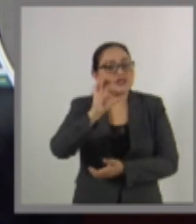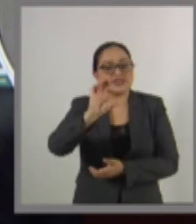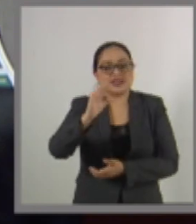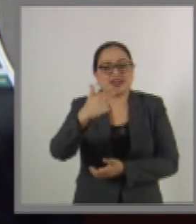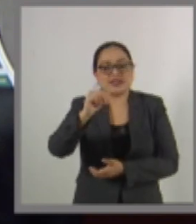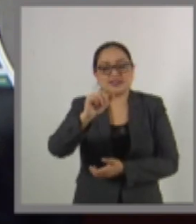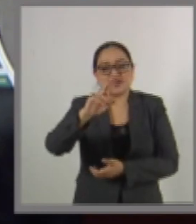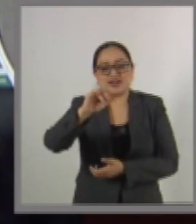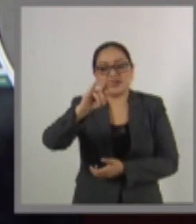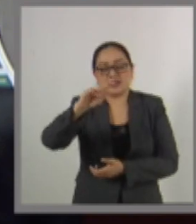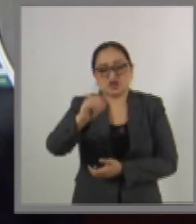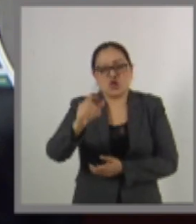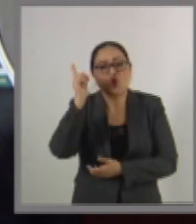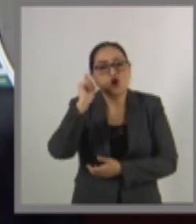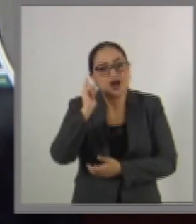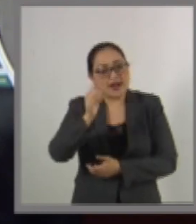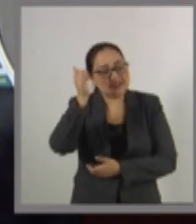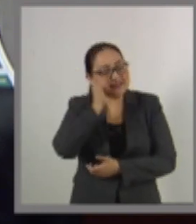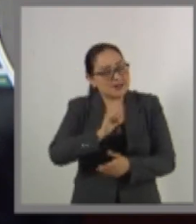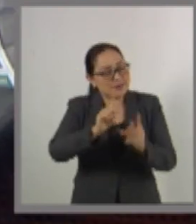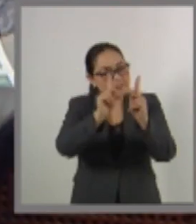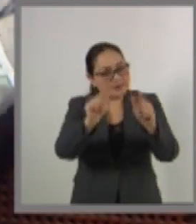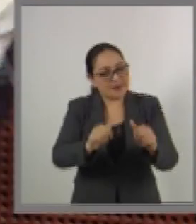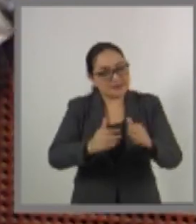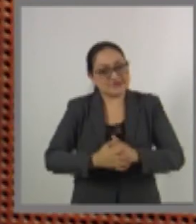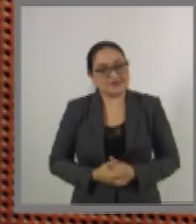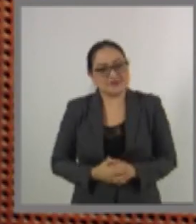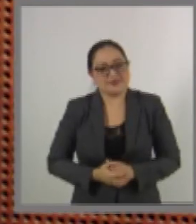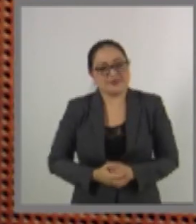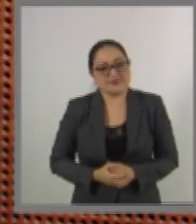siempre que tengan paz.